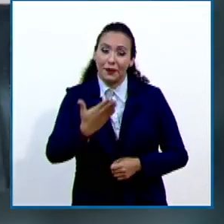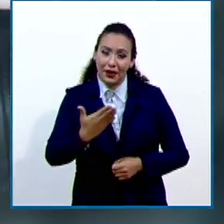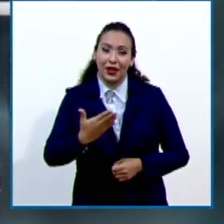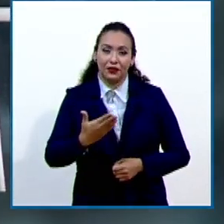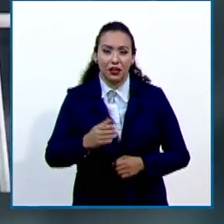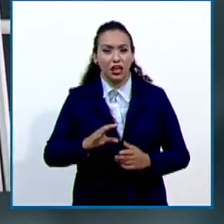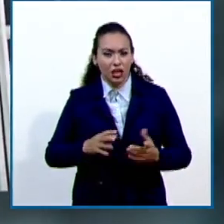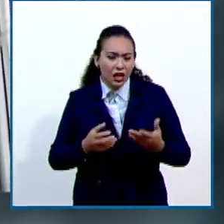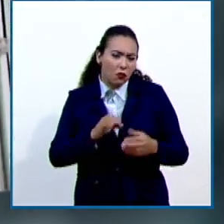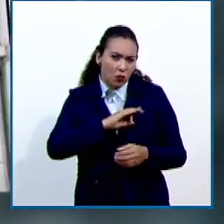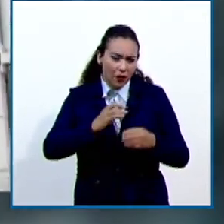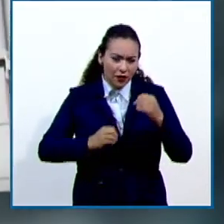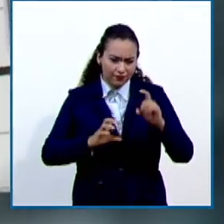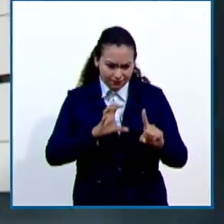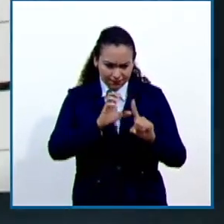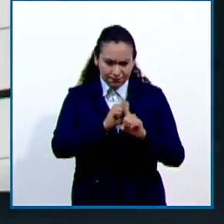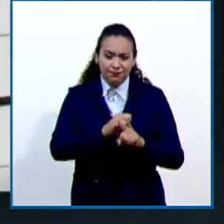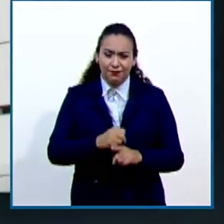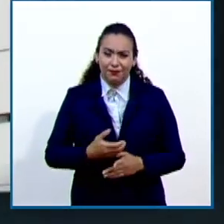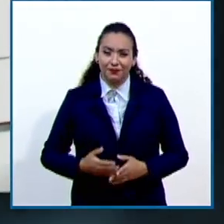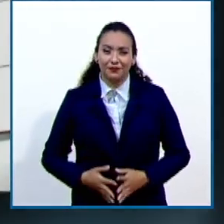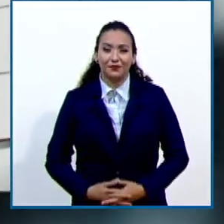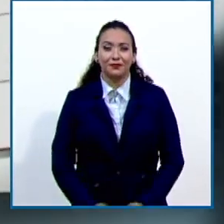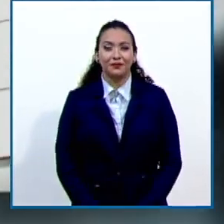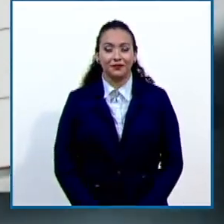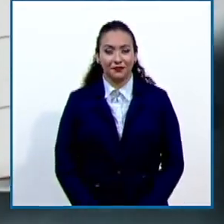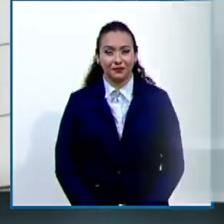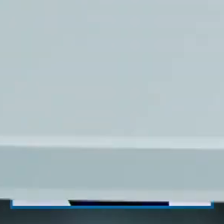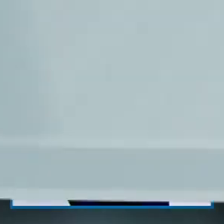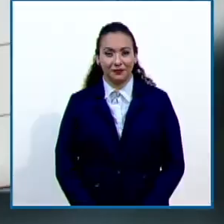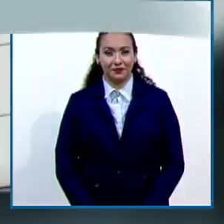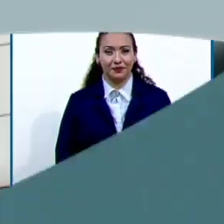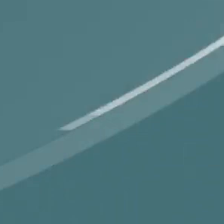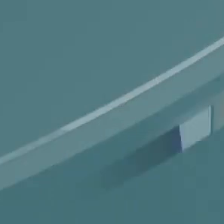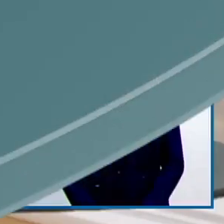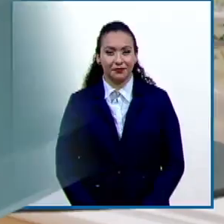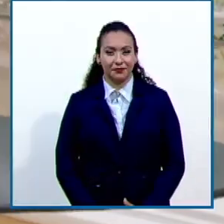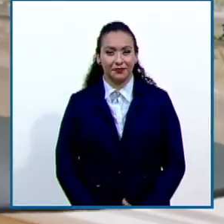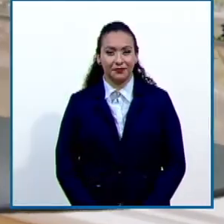el canal del Poder Judicial de la Federación, Jesús Daza.